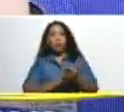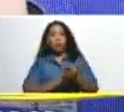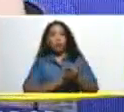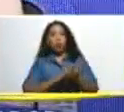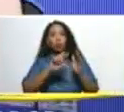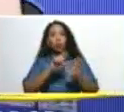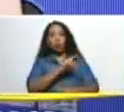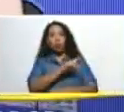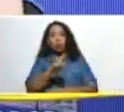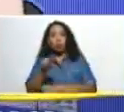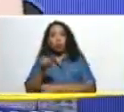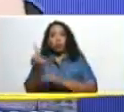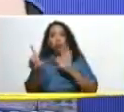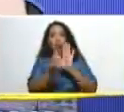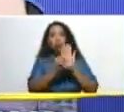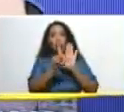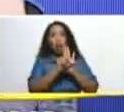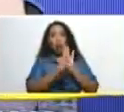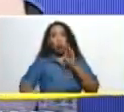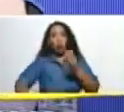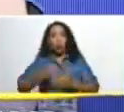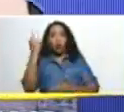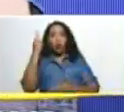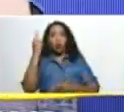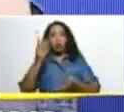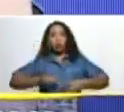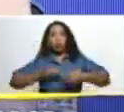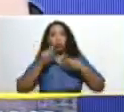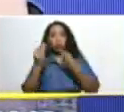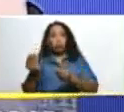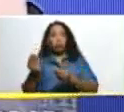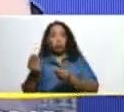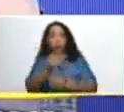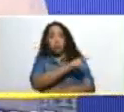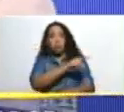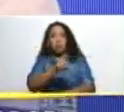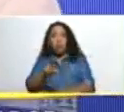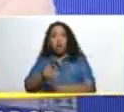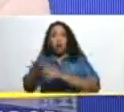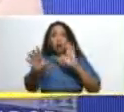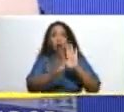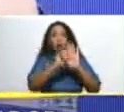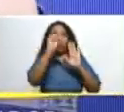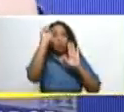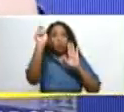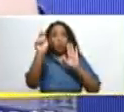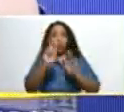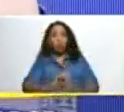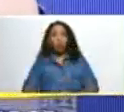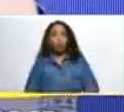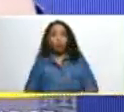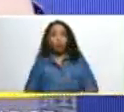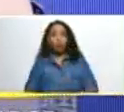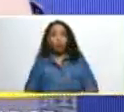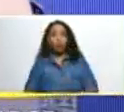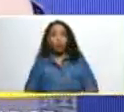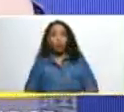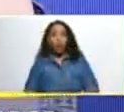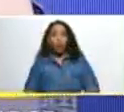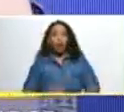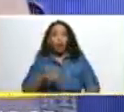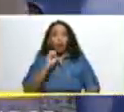ley, una vez que se le da el mandato a la Constitución. Ese 24